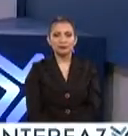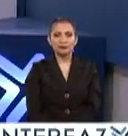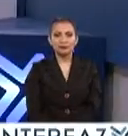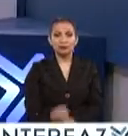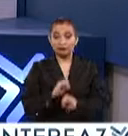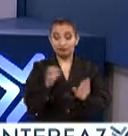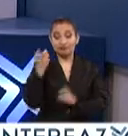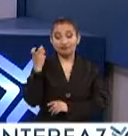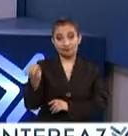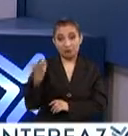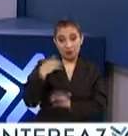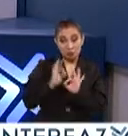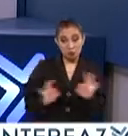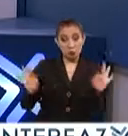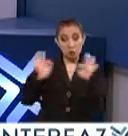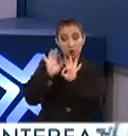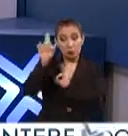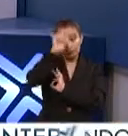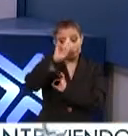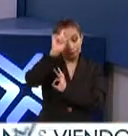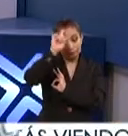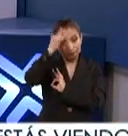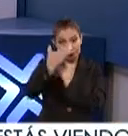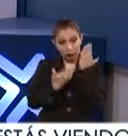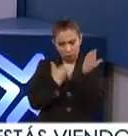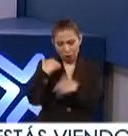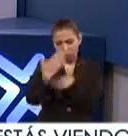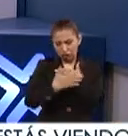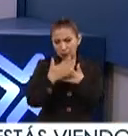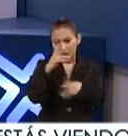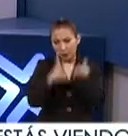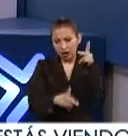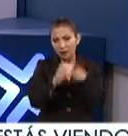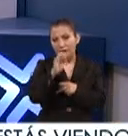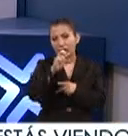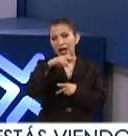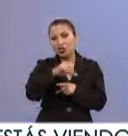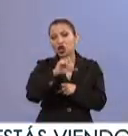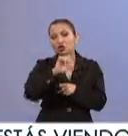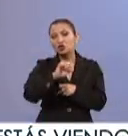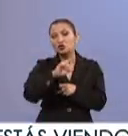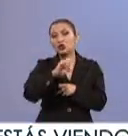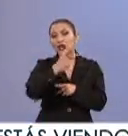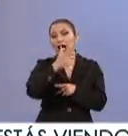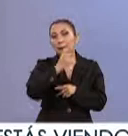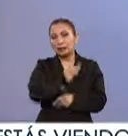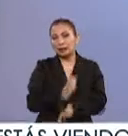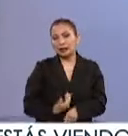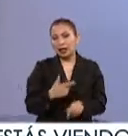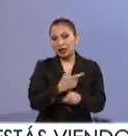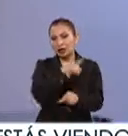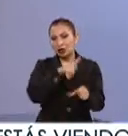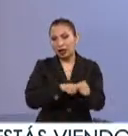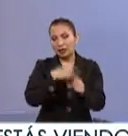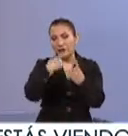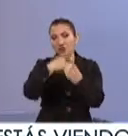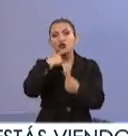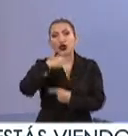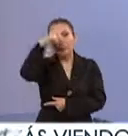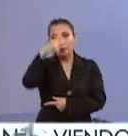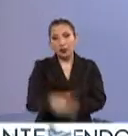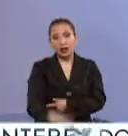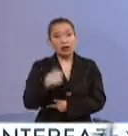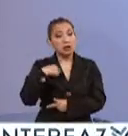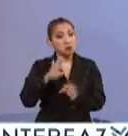Así es, Ana Cris, una importante recomendación. Estaremos platicando también con Fernando Zuinaga Cárdenas, presidente nacional de la Cruz Roja